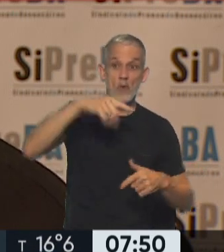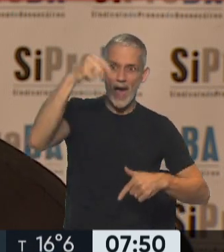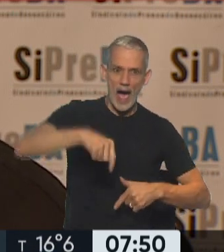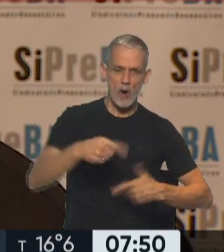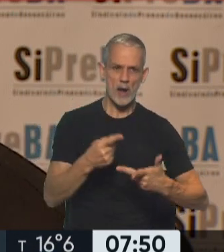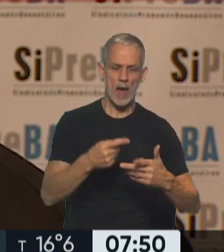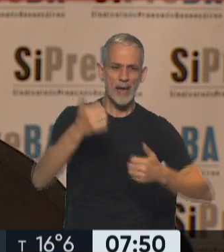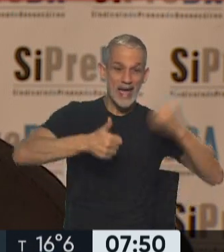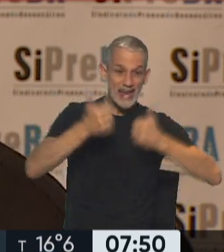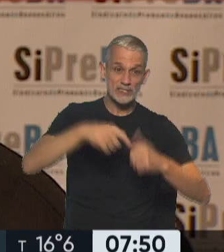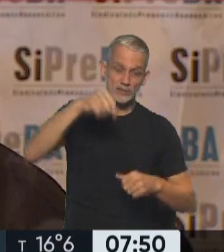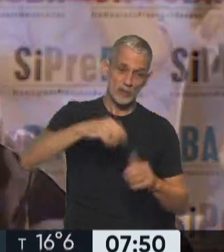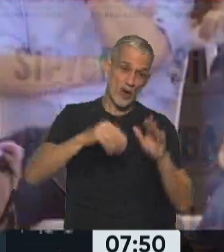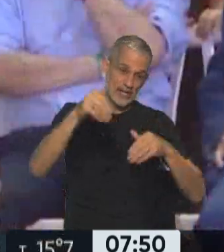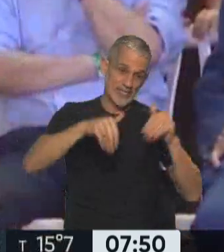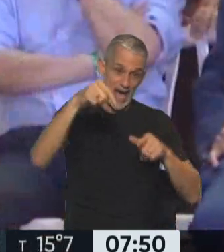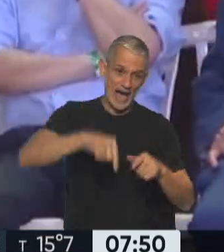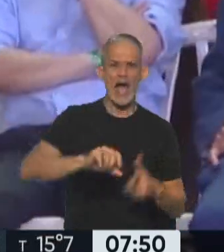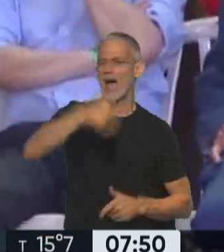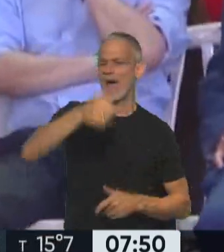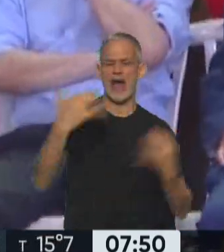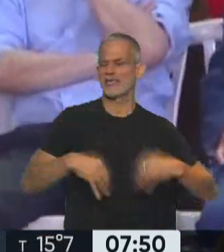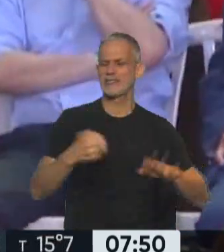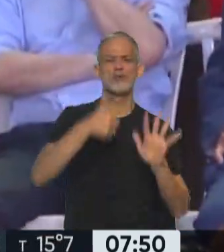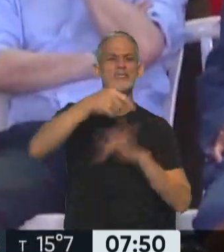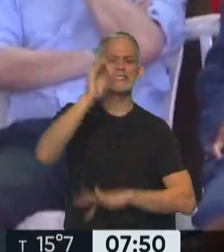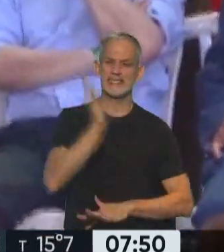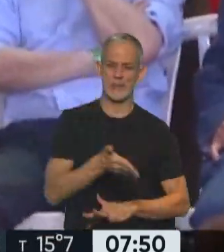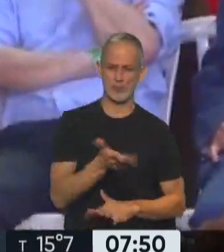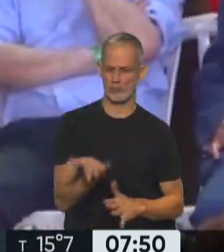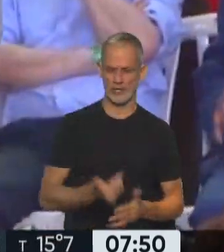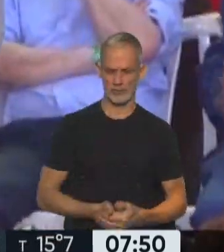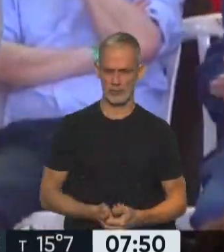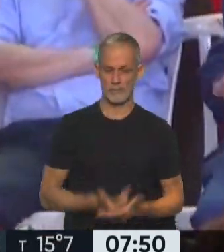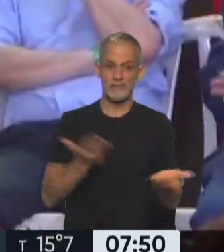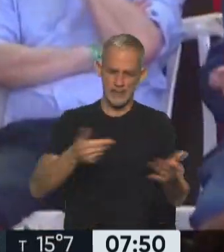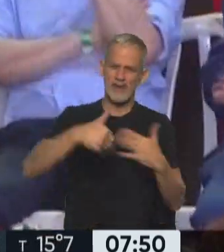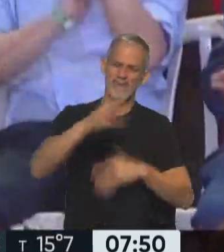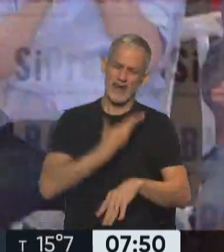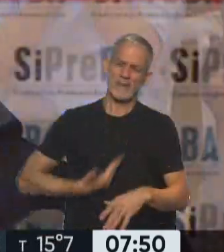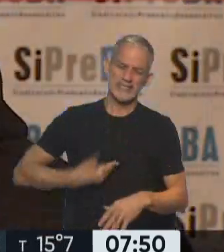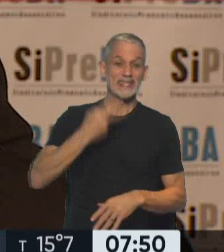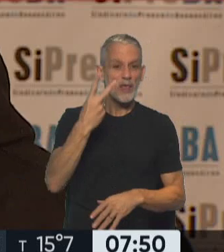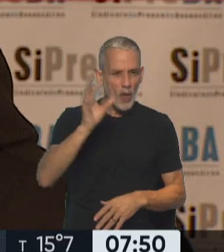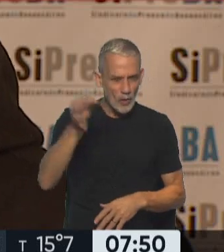disputando elecciones acá, sería electo en la primera vuelta con más del 60% de los votos. va a ser presidente. El 2 de